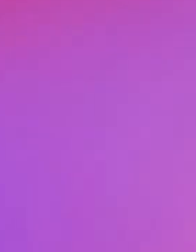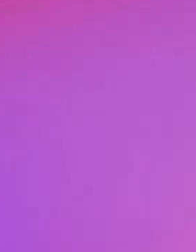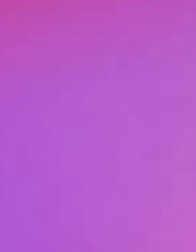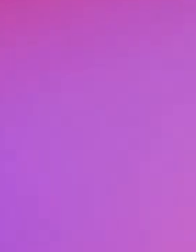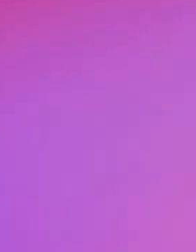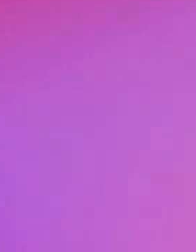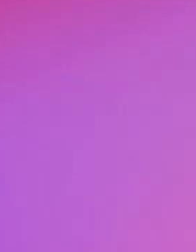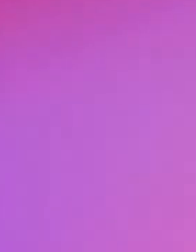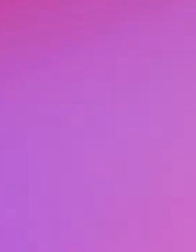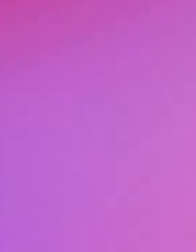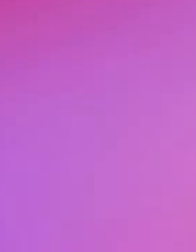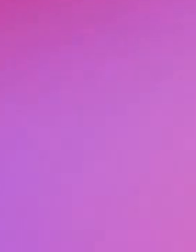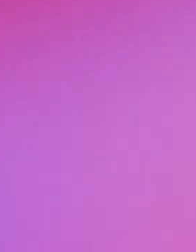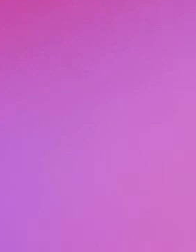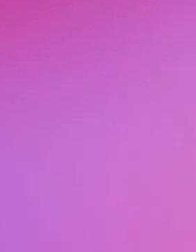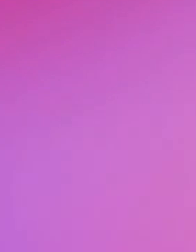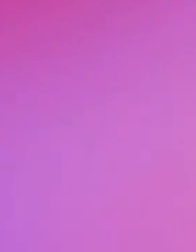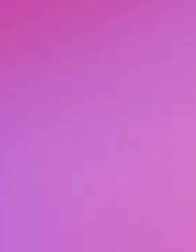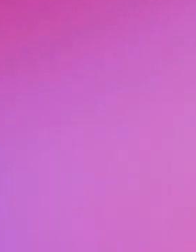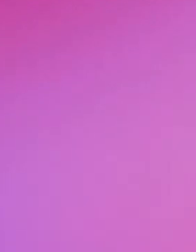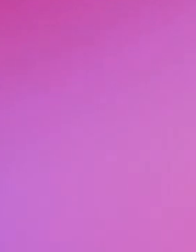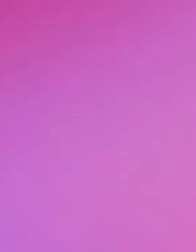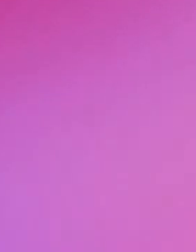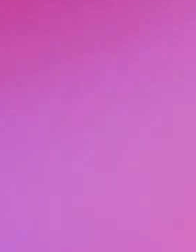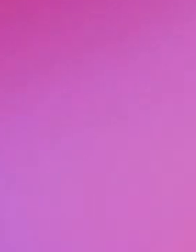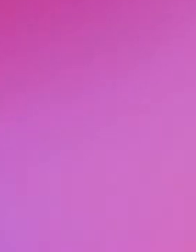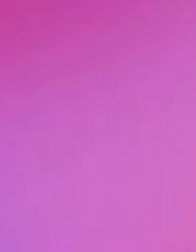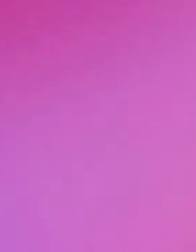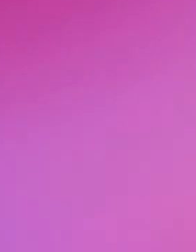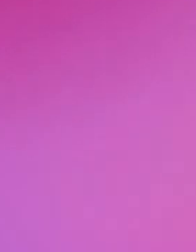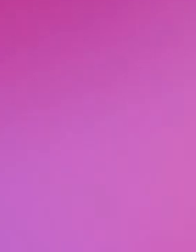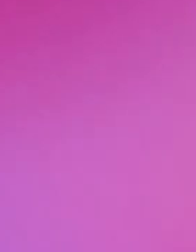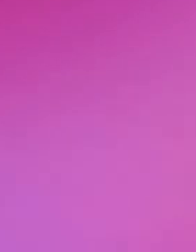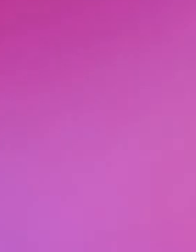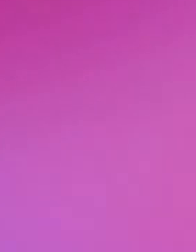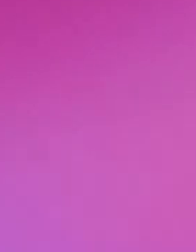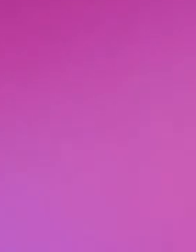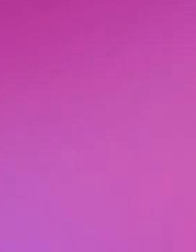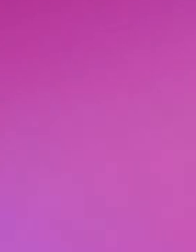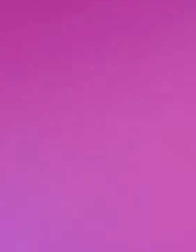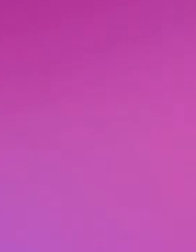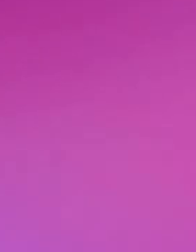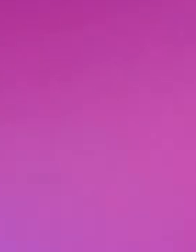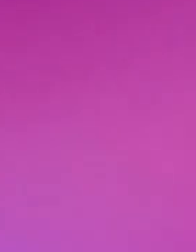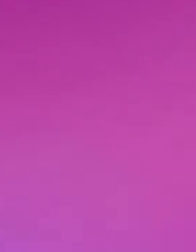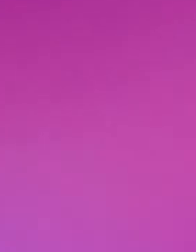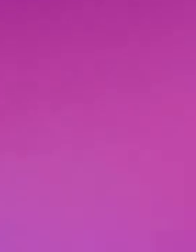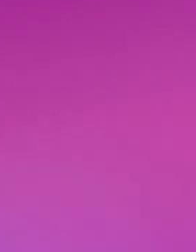nuevaescuelamexicana.cep.gov.mx y tripulantes.cep.gov.mx.